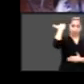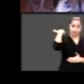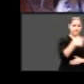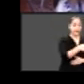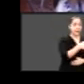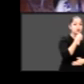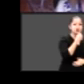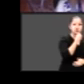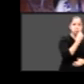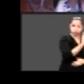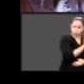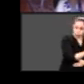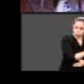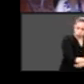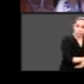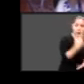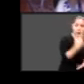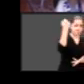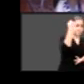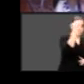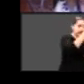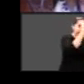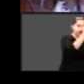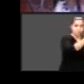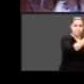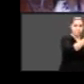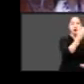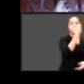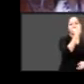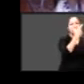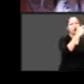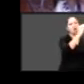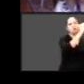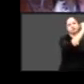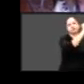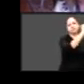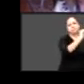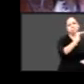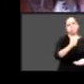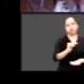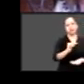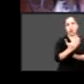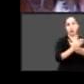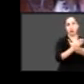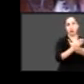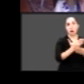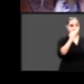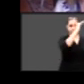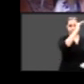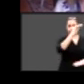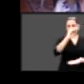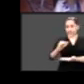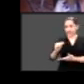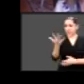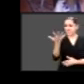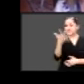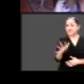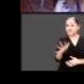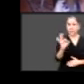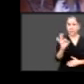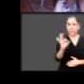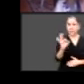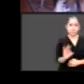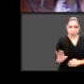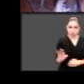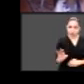recursos destinados para la niñez hoy apenas llegamos al 10% siendo que en la población